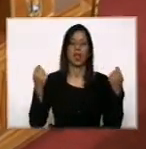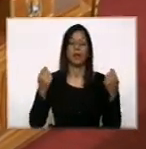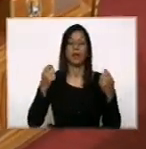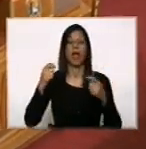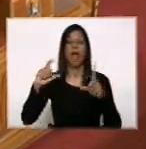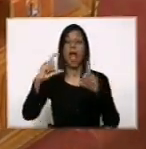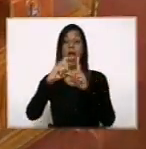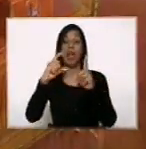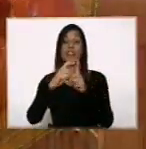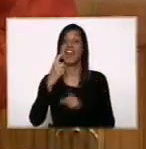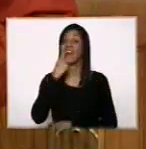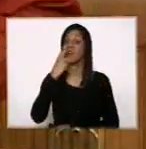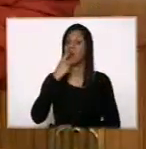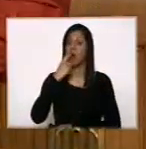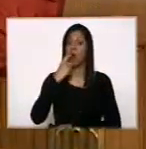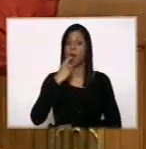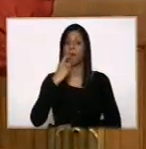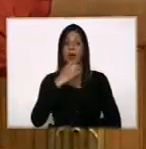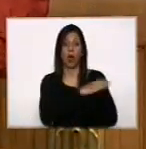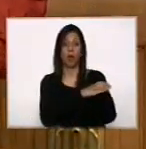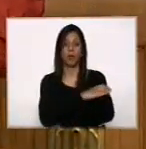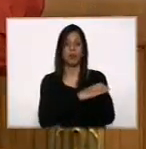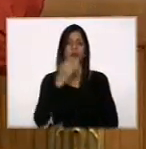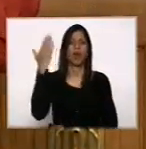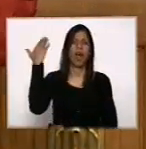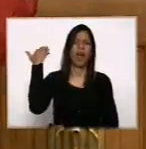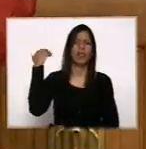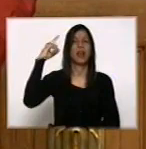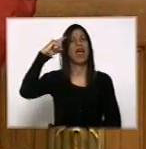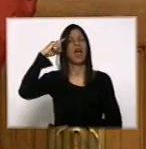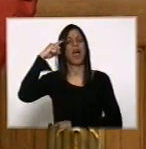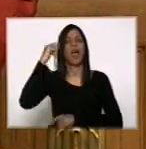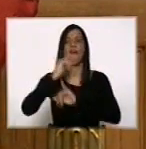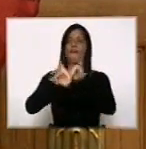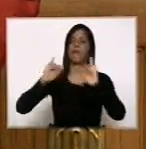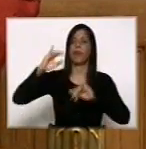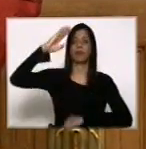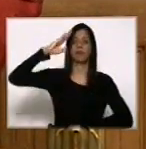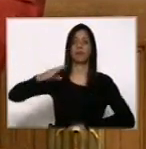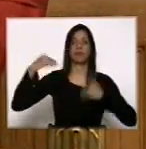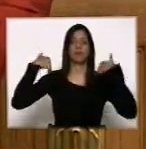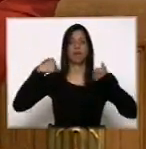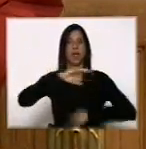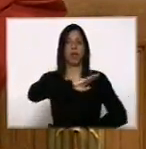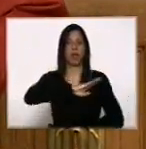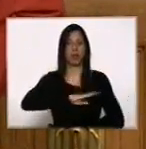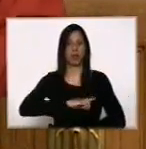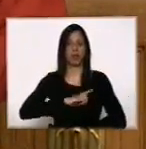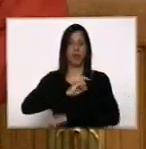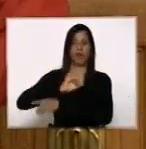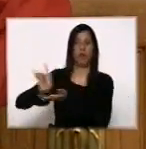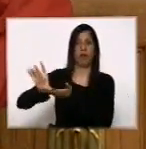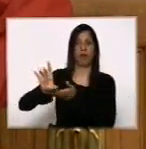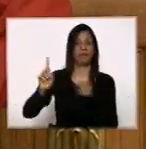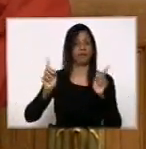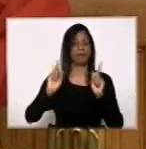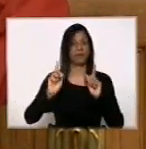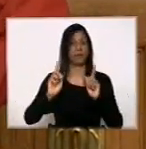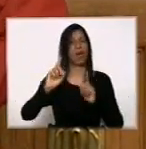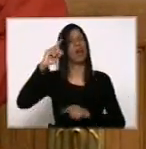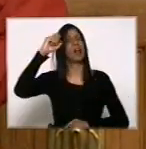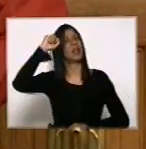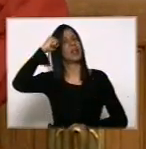República, que tenía que ver con el fin de la dictadura. No tiene que recordarnos, es una de las más